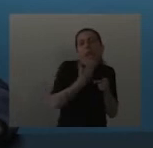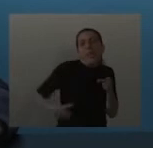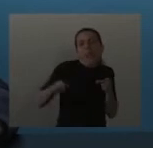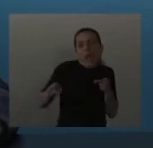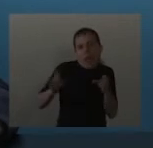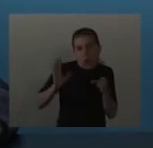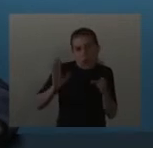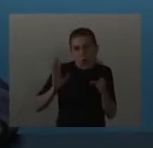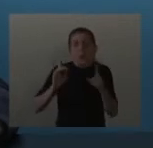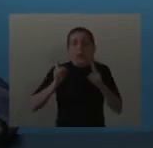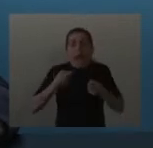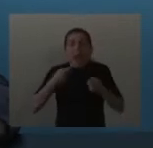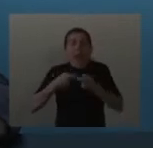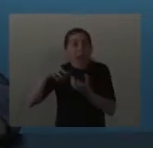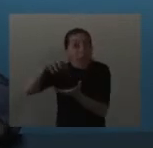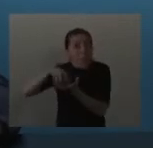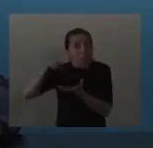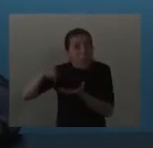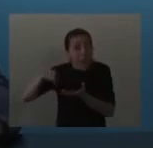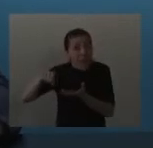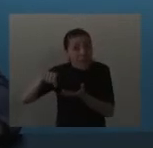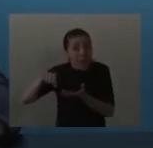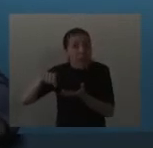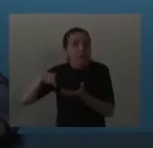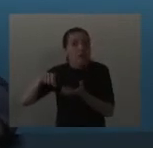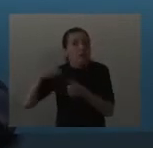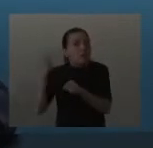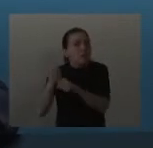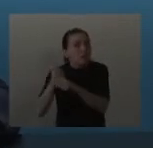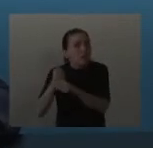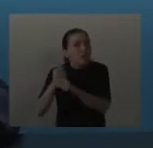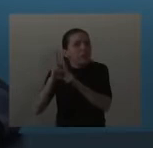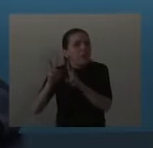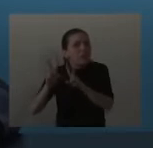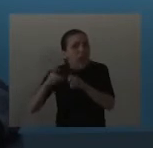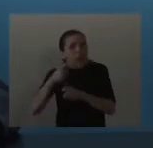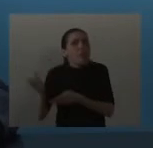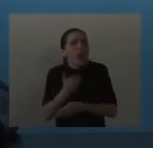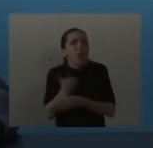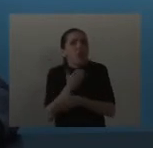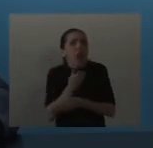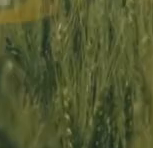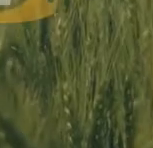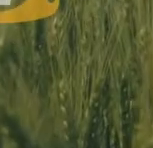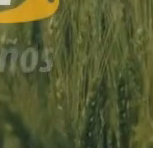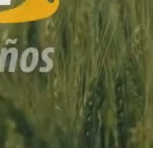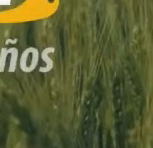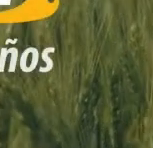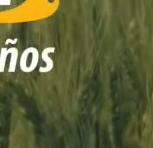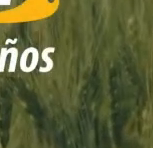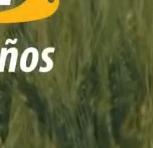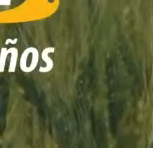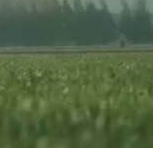vez quebrada tiene que expropiar la fábrica, como decimos en el comunicado, para pagar lo que vale y no por lo que debe. En primer